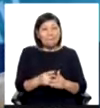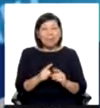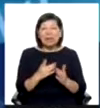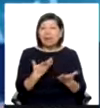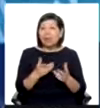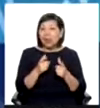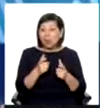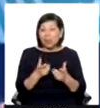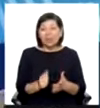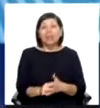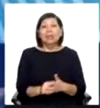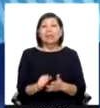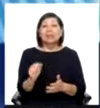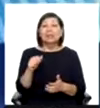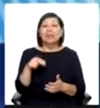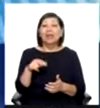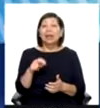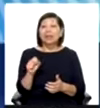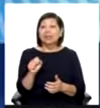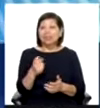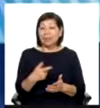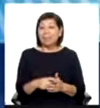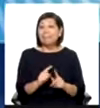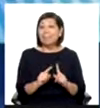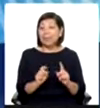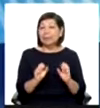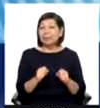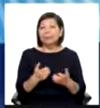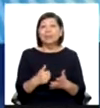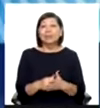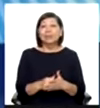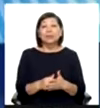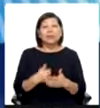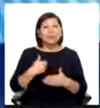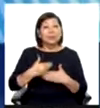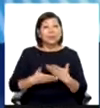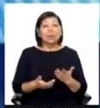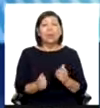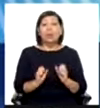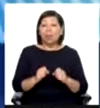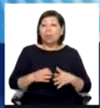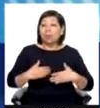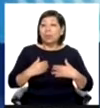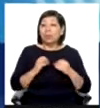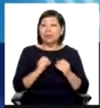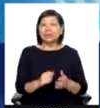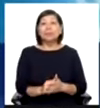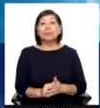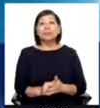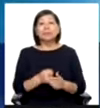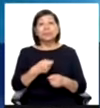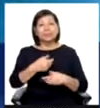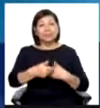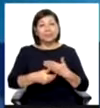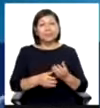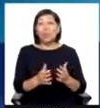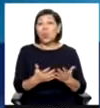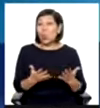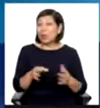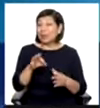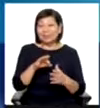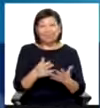bajo un control de SENASA, porque ellos son la autoridad en semillas, uh-huh. para que se produzca y se pueda otorgar a los productores. Donde no